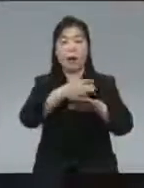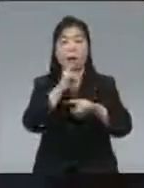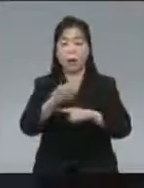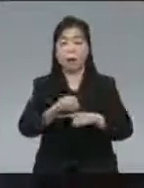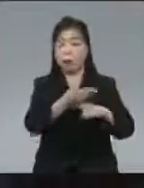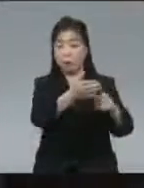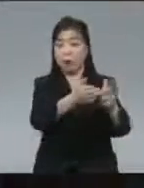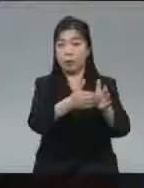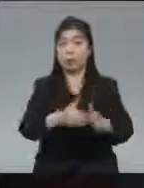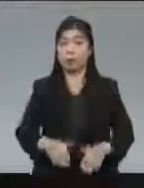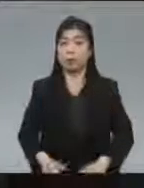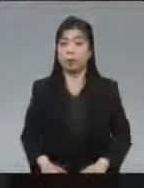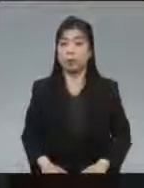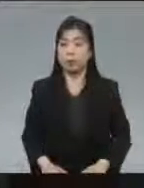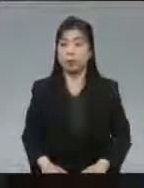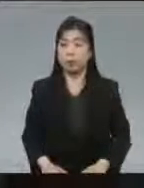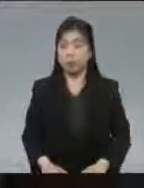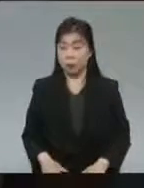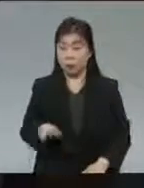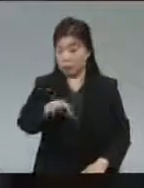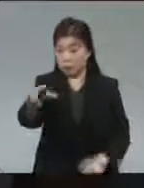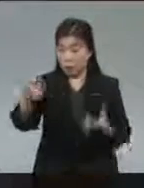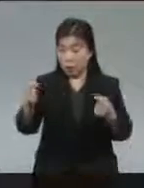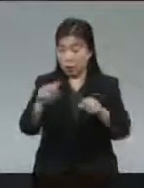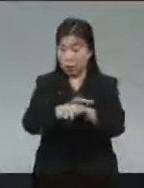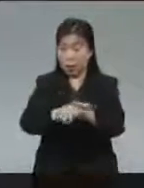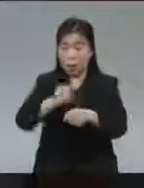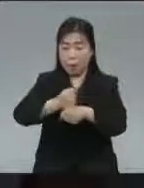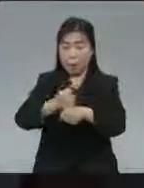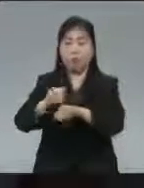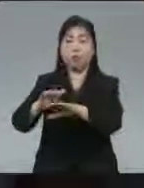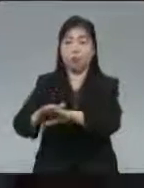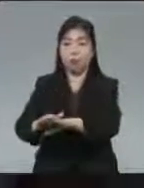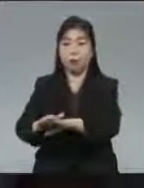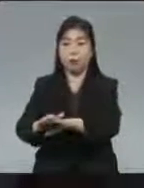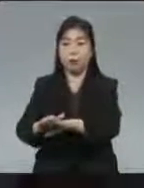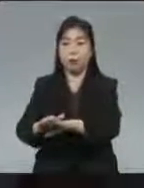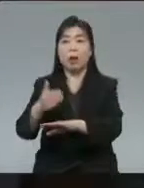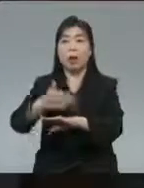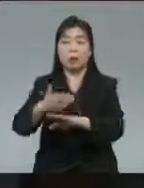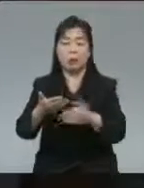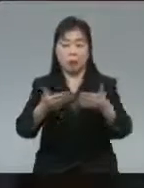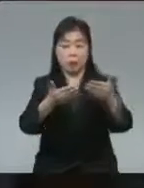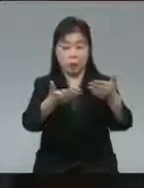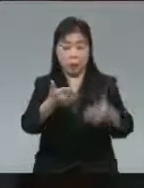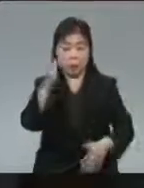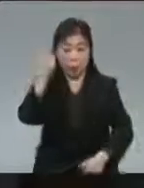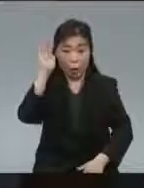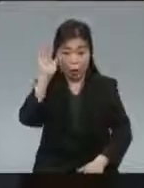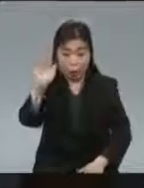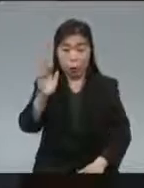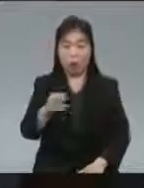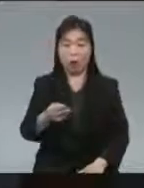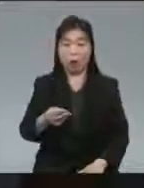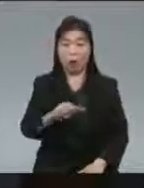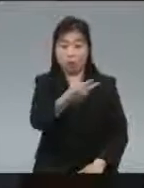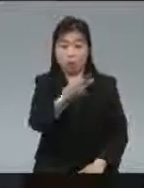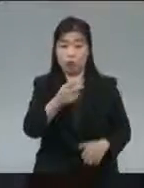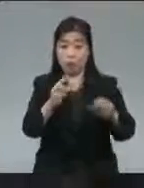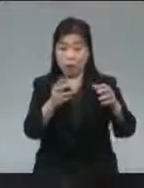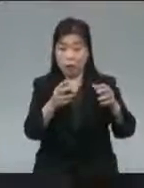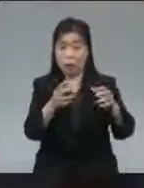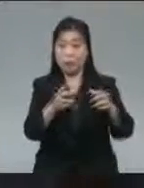un grupo de turistas surcoreanos a bordo con sus respectivos guías y 33 personas en total en el incidente eso sí